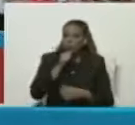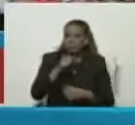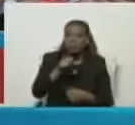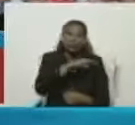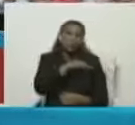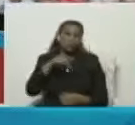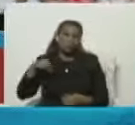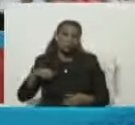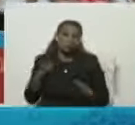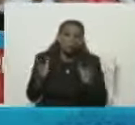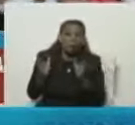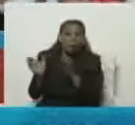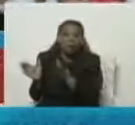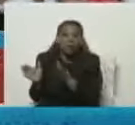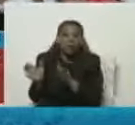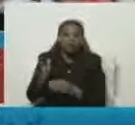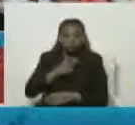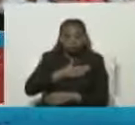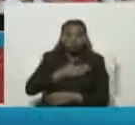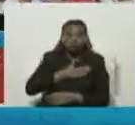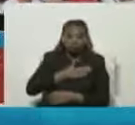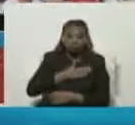Nosotros.